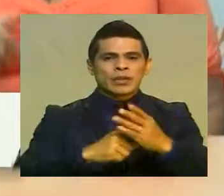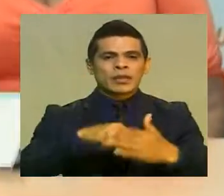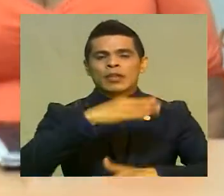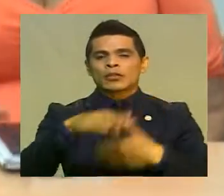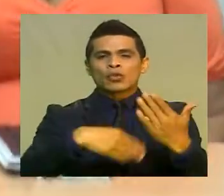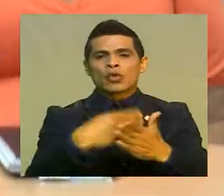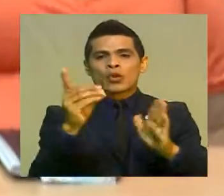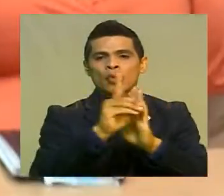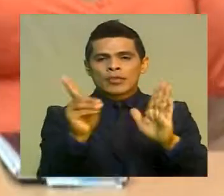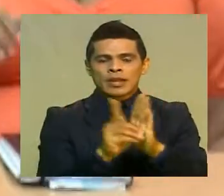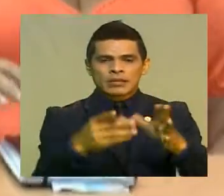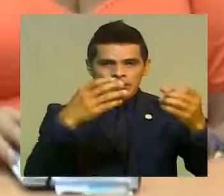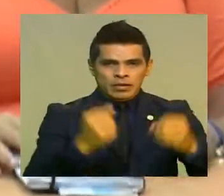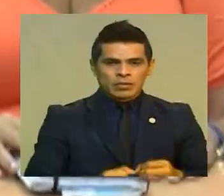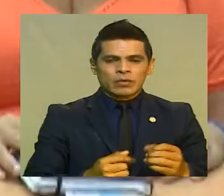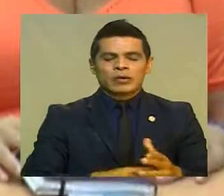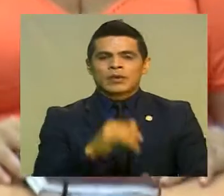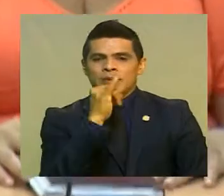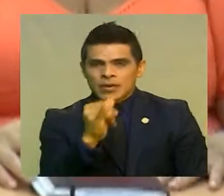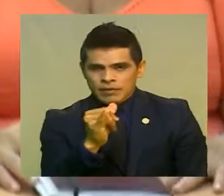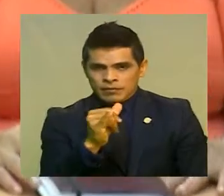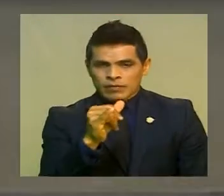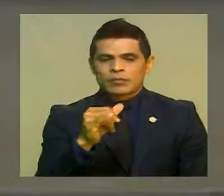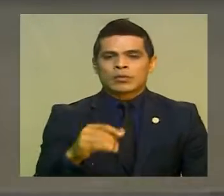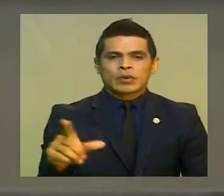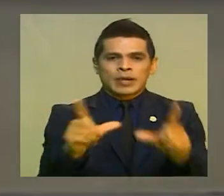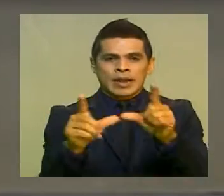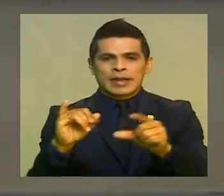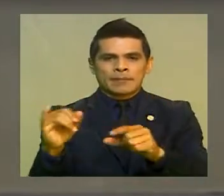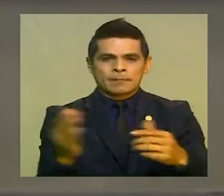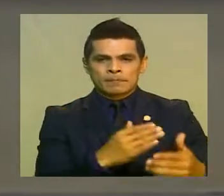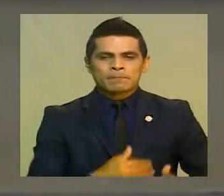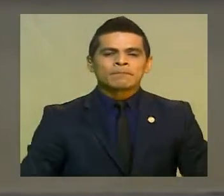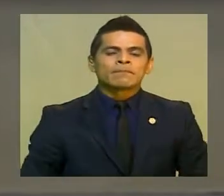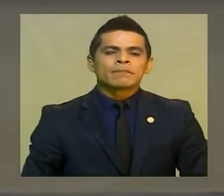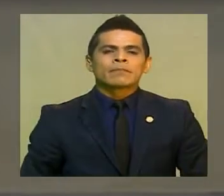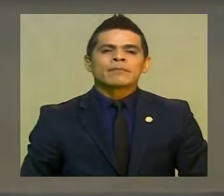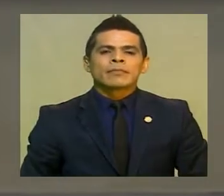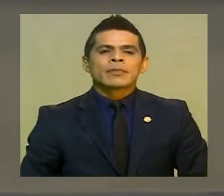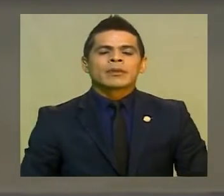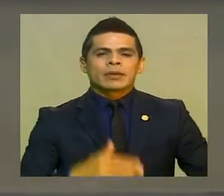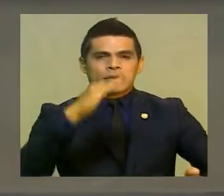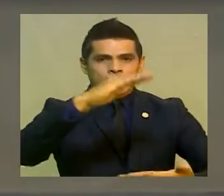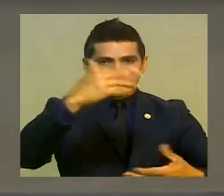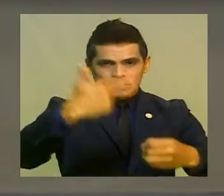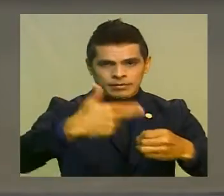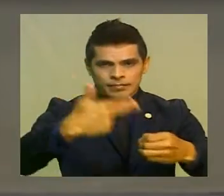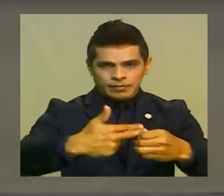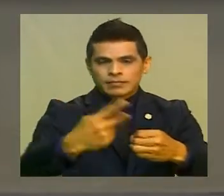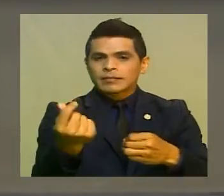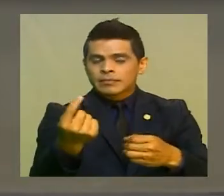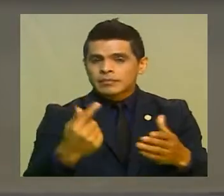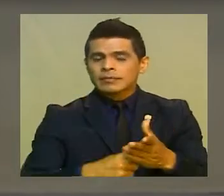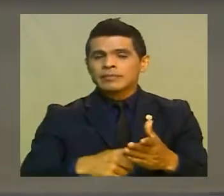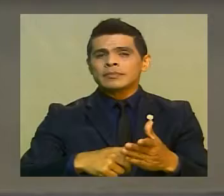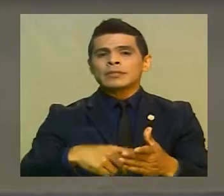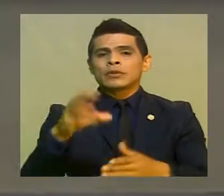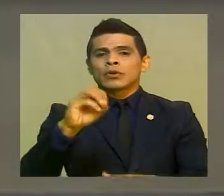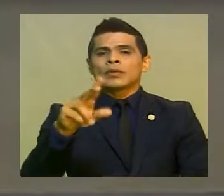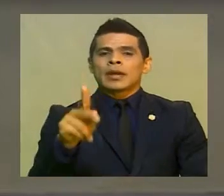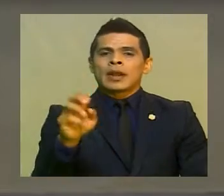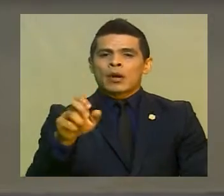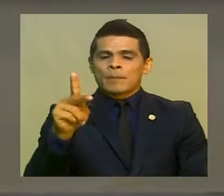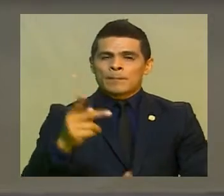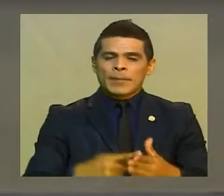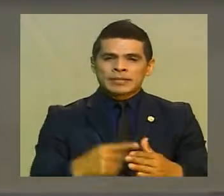venezuela- a la marca noticias canal y y la cesta de la organización de países exportadores de petróleo opep